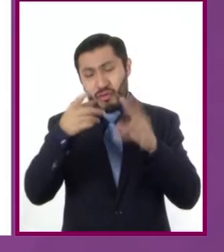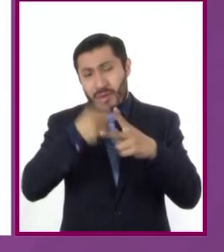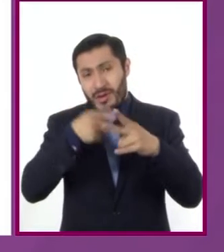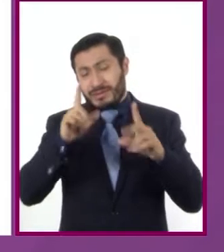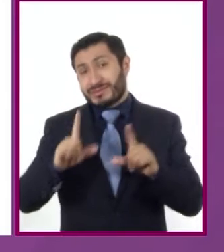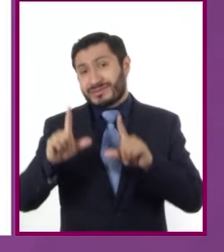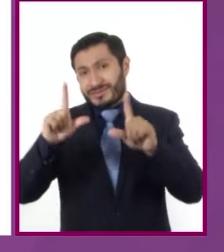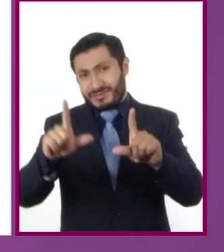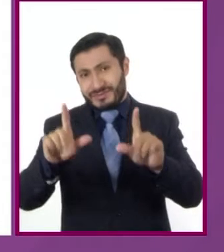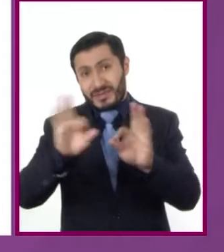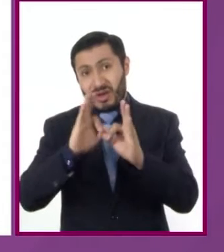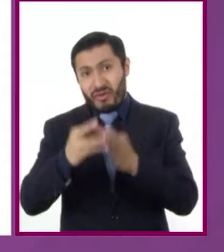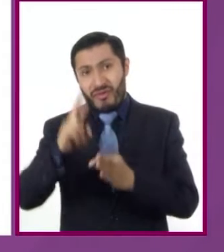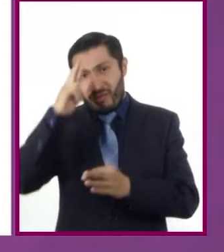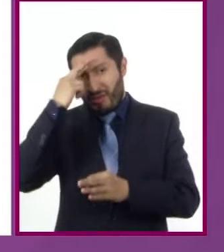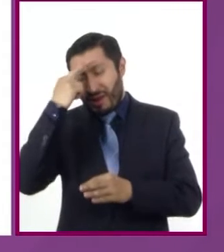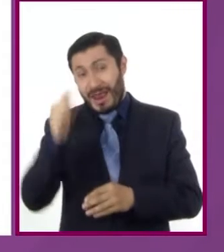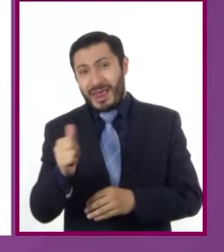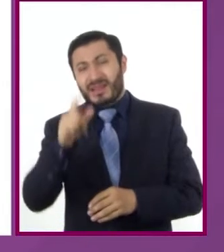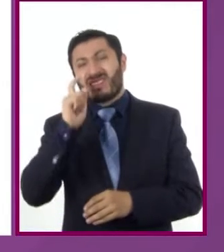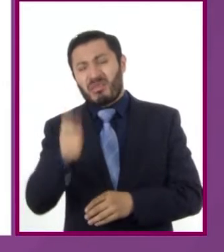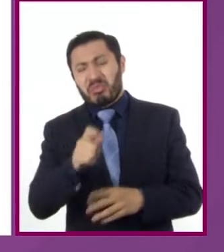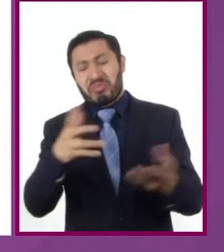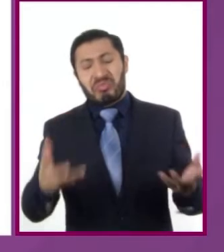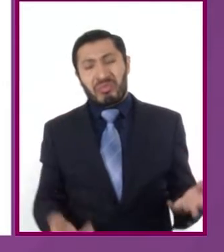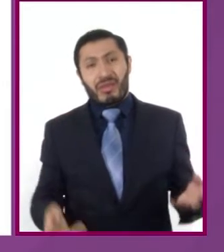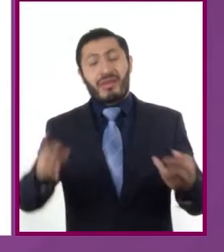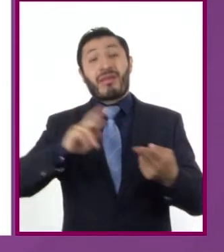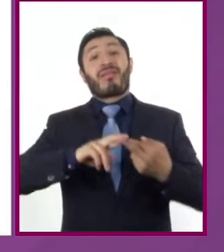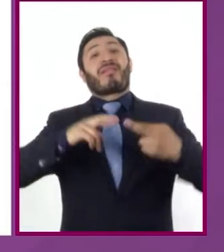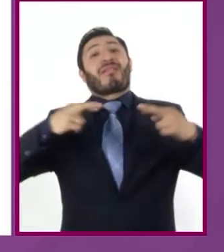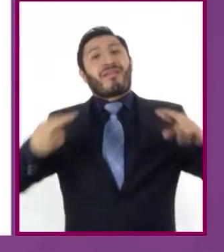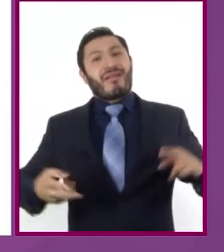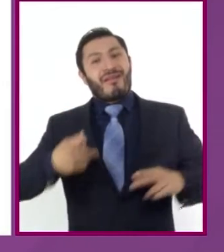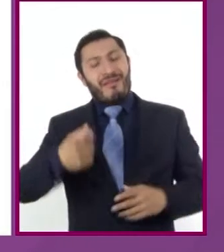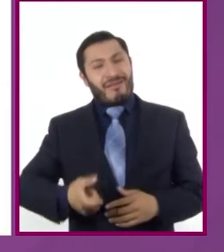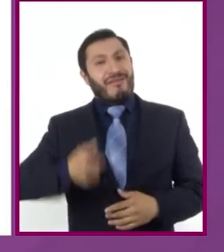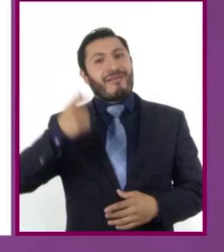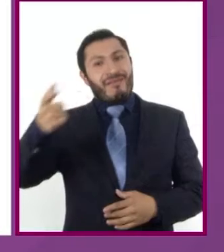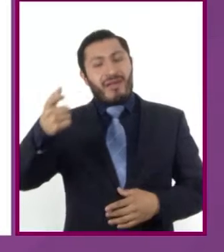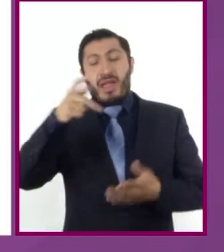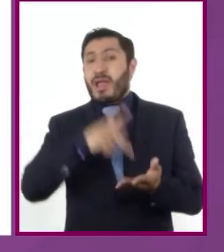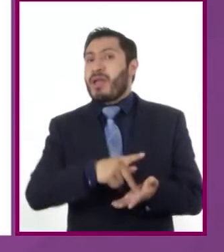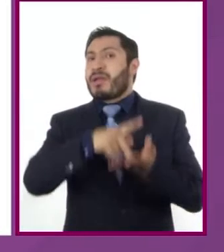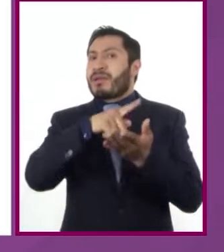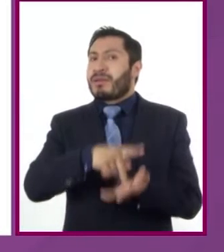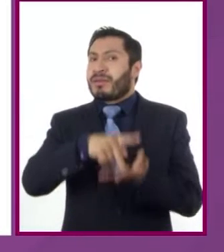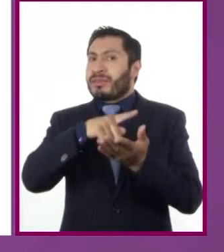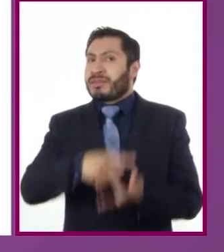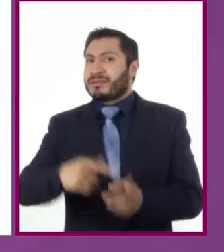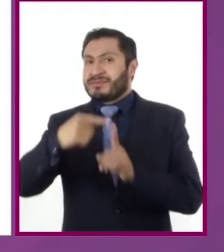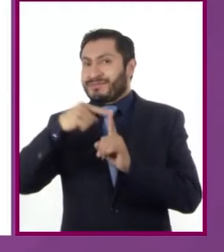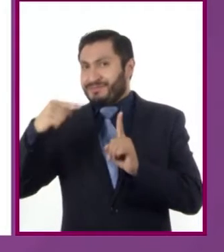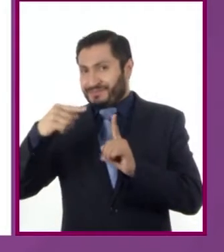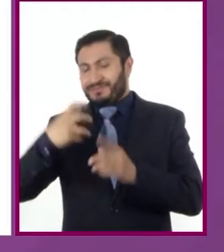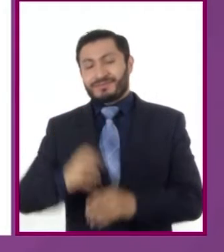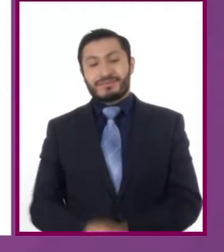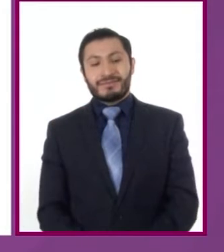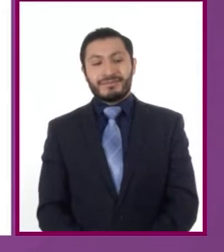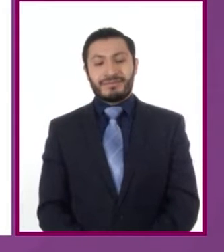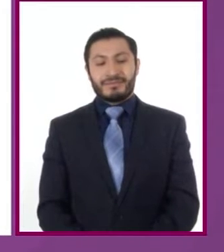aritméticas en forma de razón, es decir, la relación del precio de los limones entre la masa en